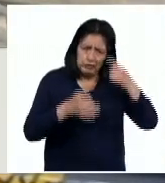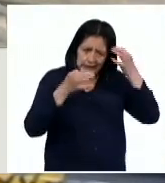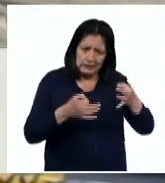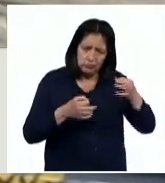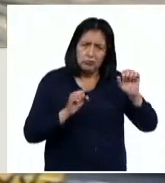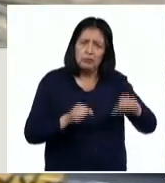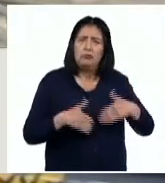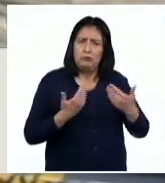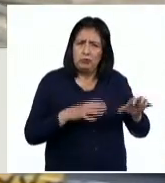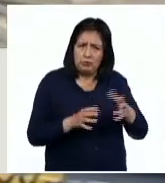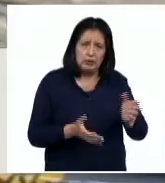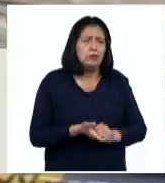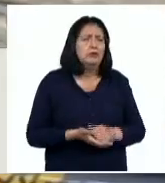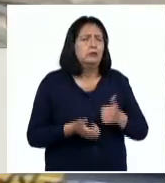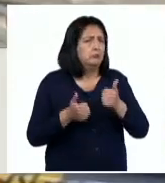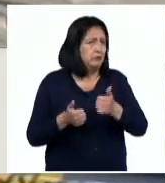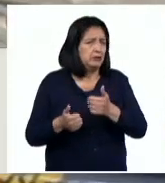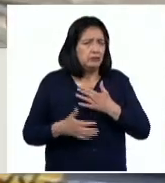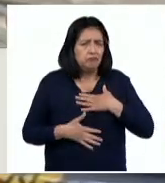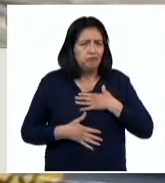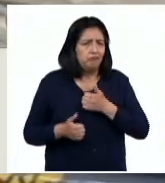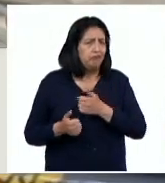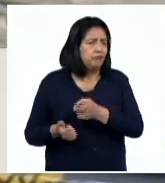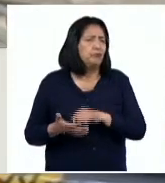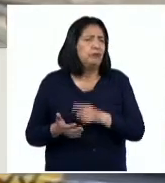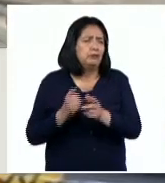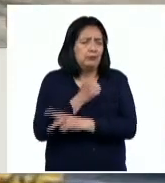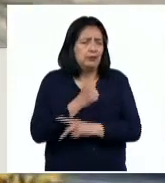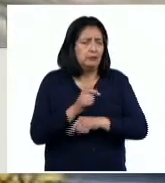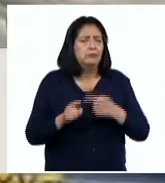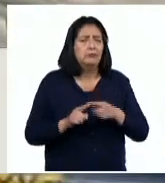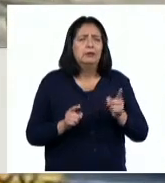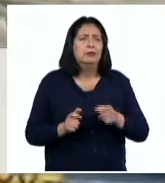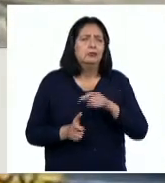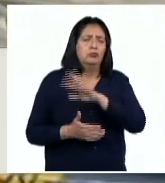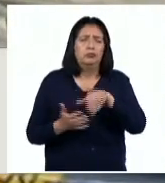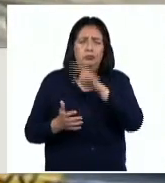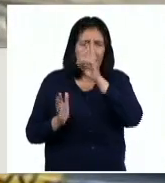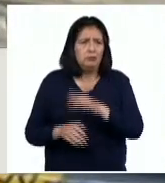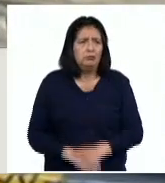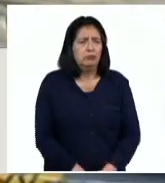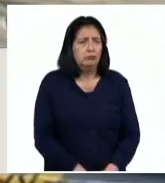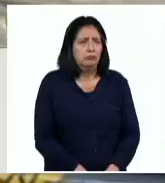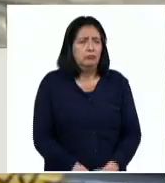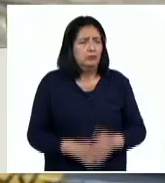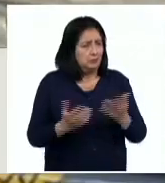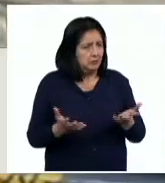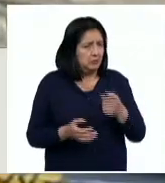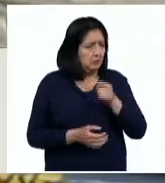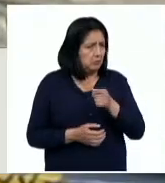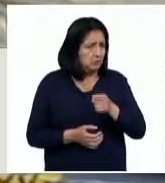decisiones en bien para nuestro país, pero principalmente para todos los peruanos. Así que con